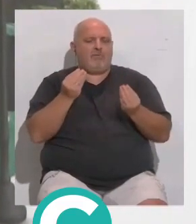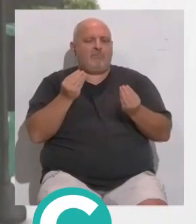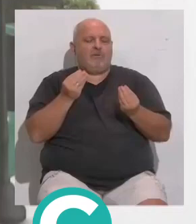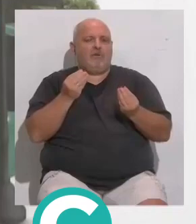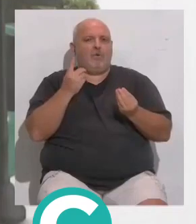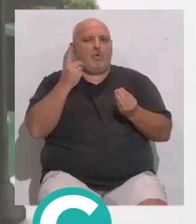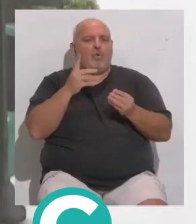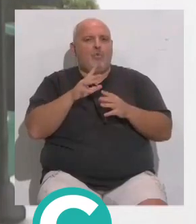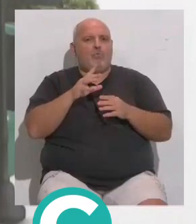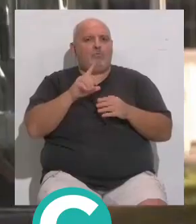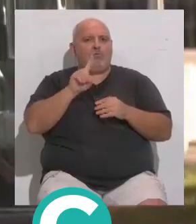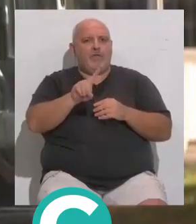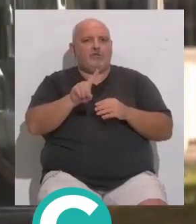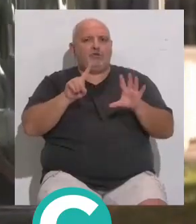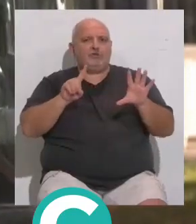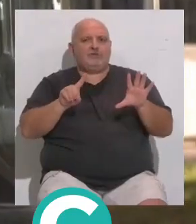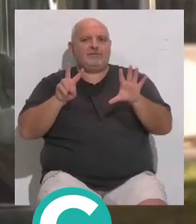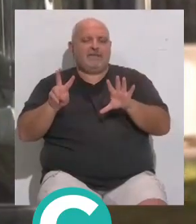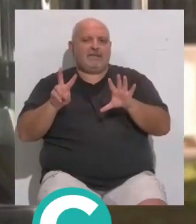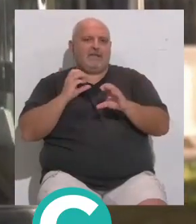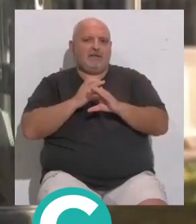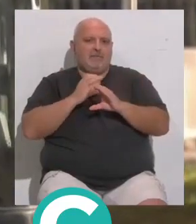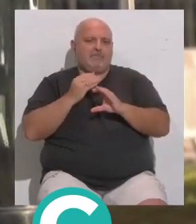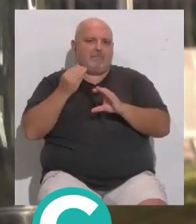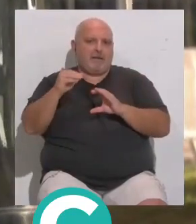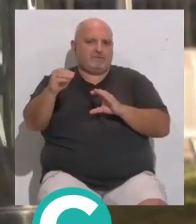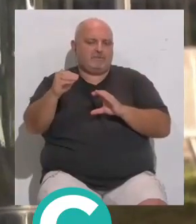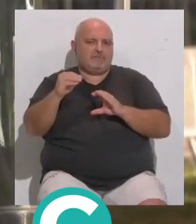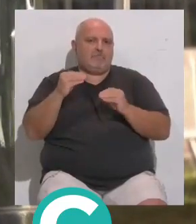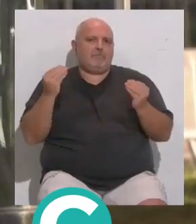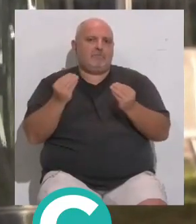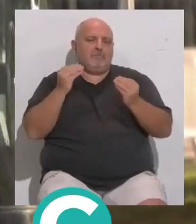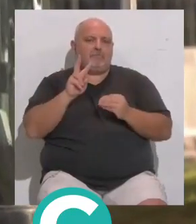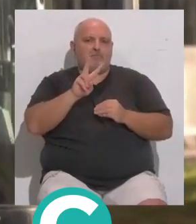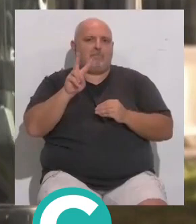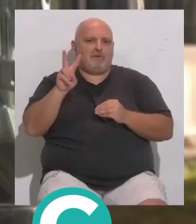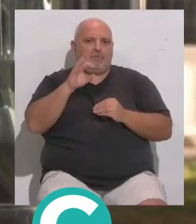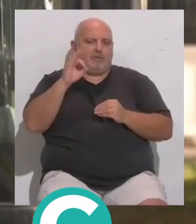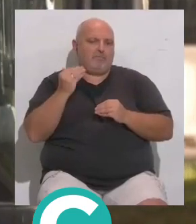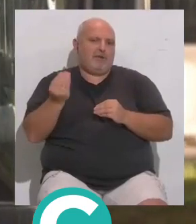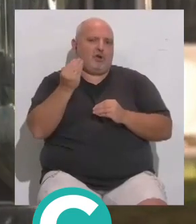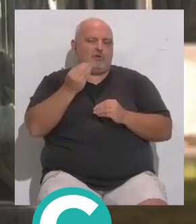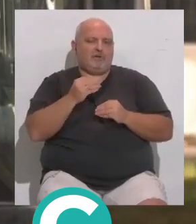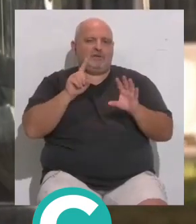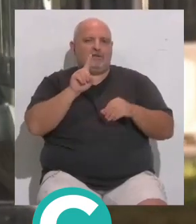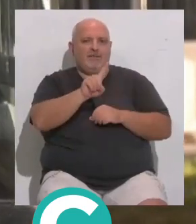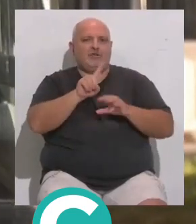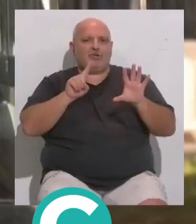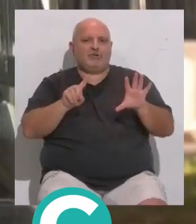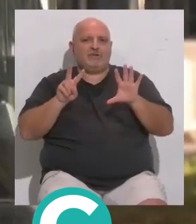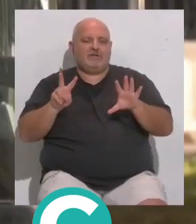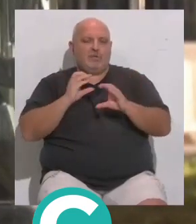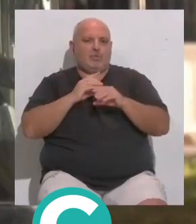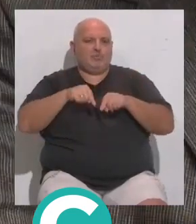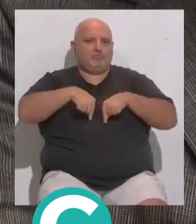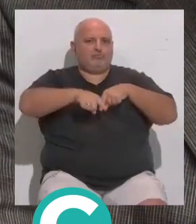hay un aumento de 167 expediciones, lo que supone una mejora del 22%. 167 las